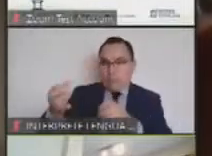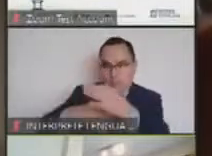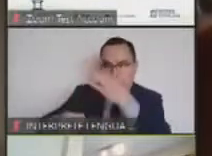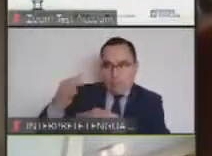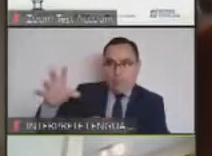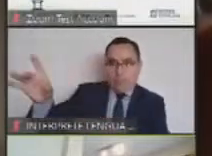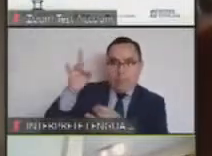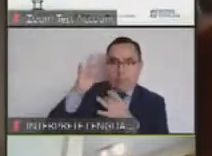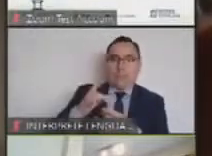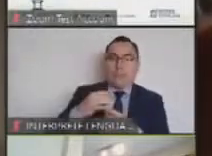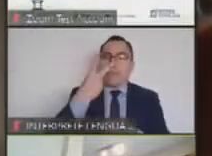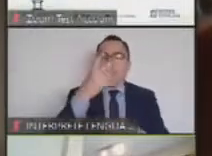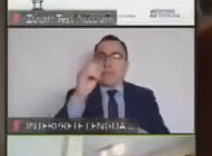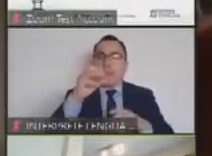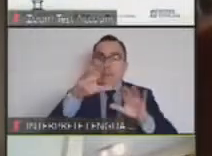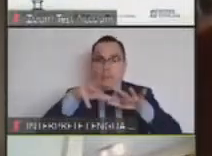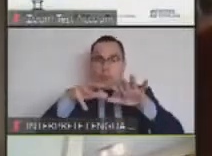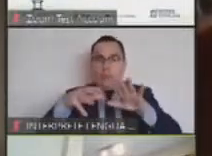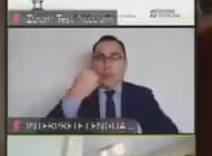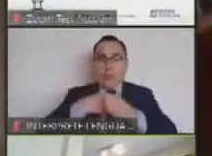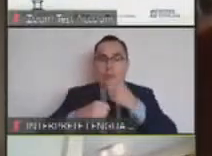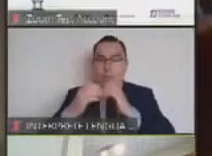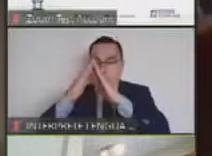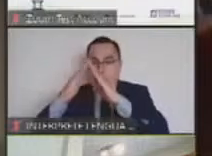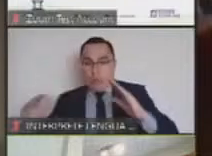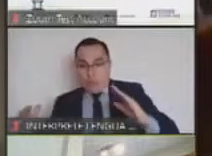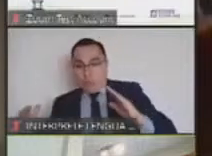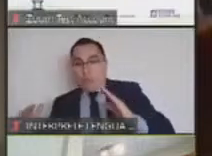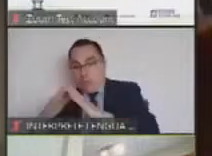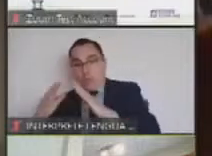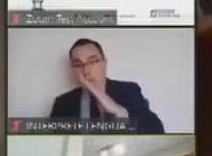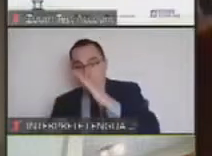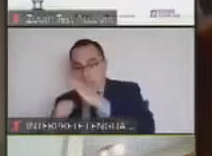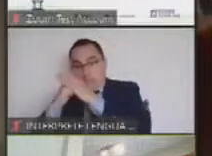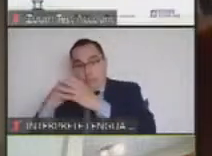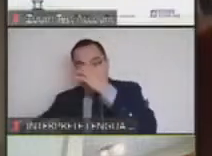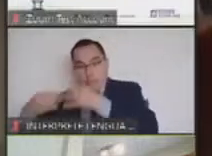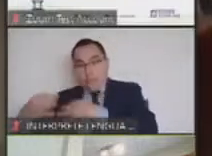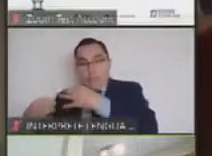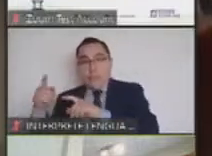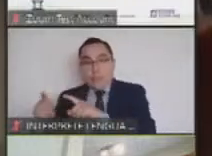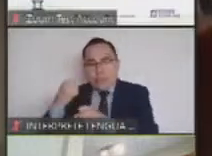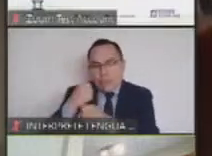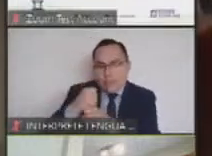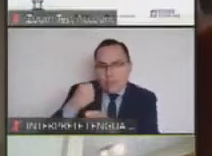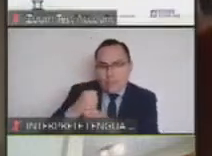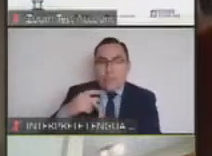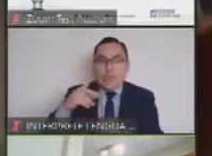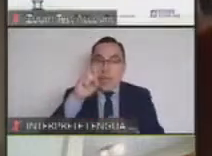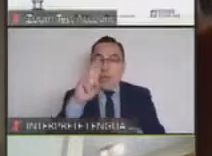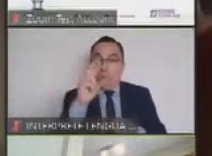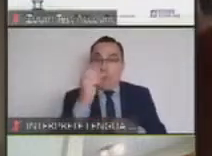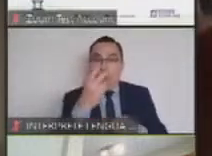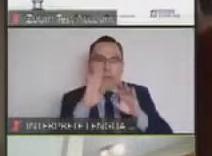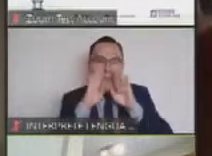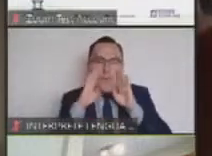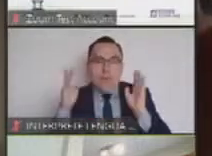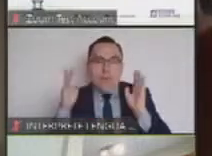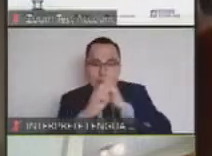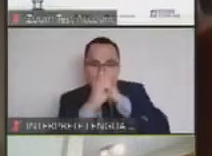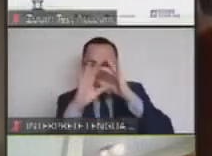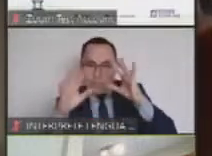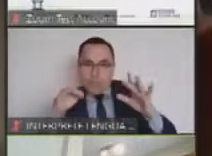Durante el 2019, la Corte trabajó un conjunto de medidas para fortalecer la probidad y transparencia dentro de la